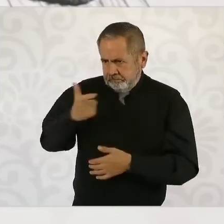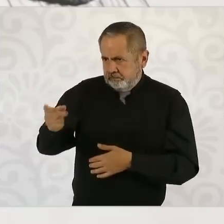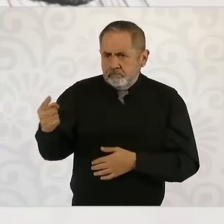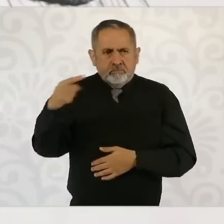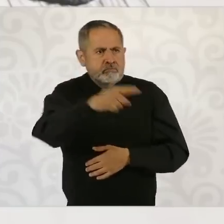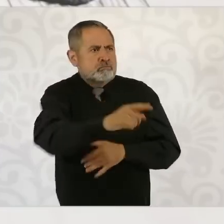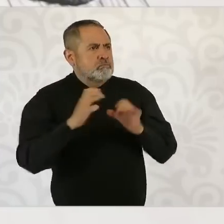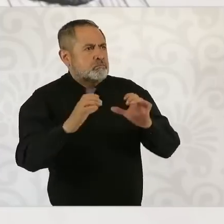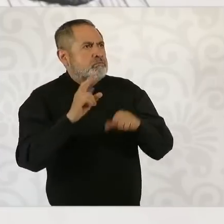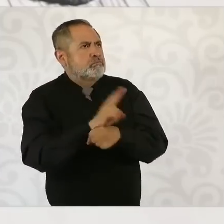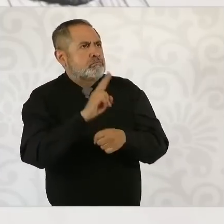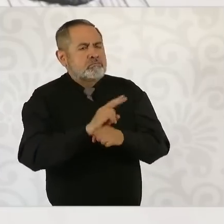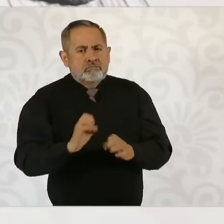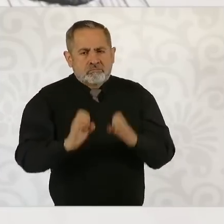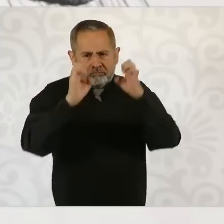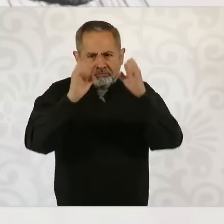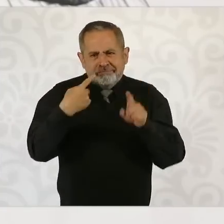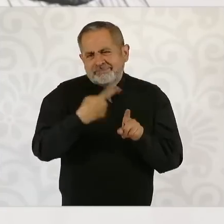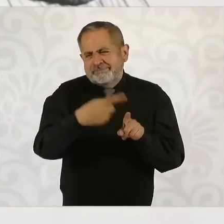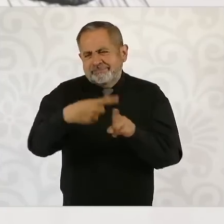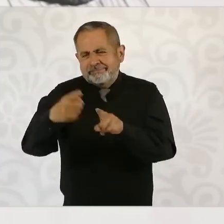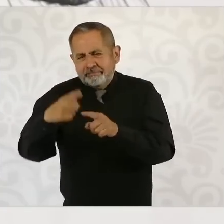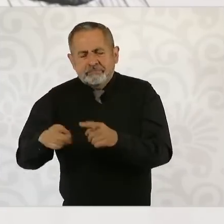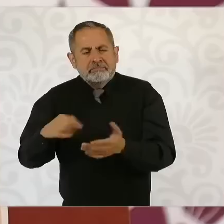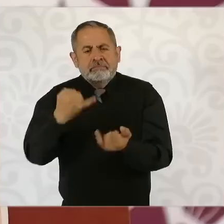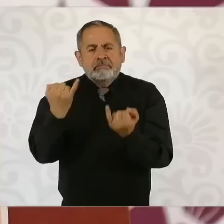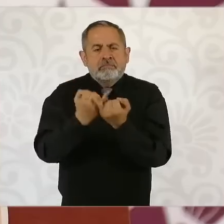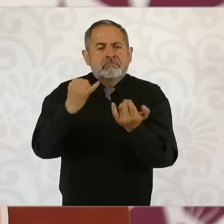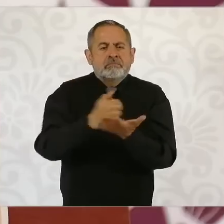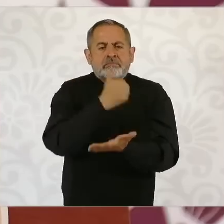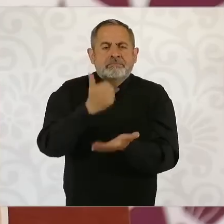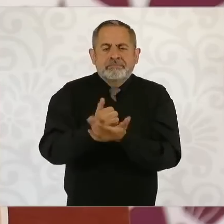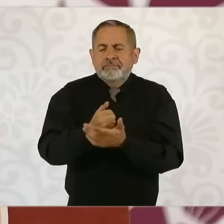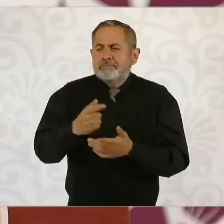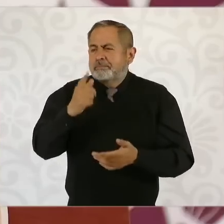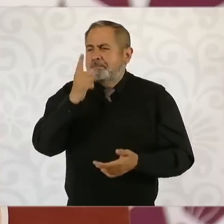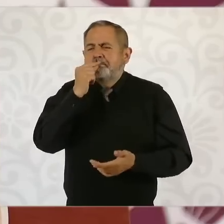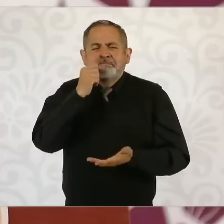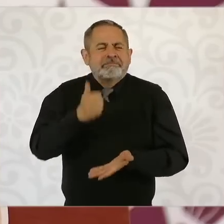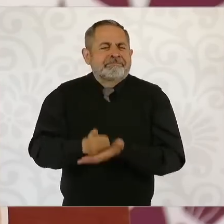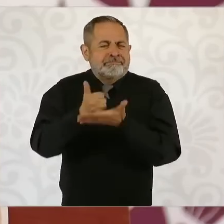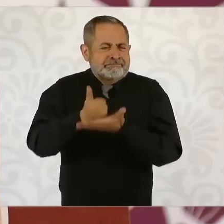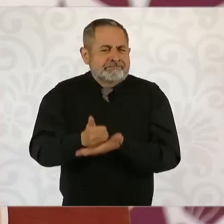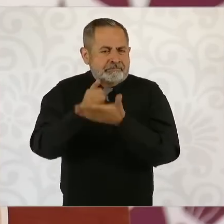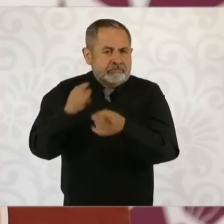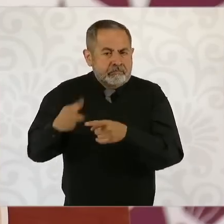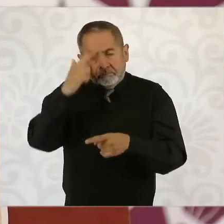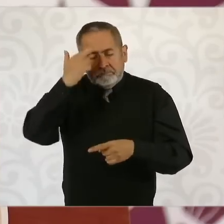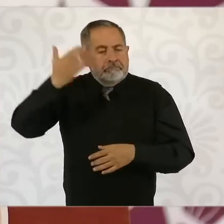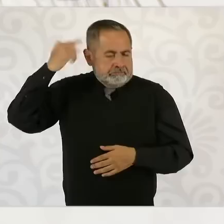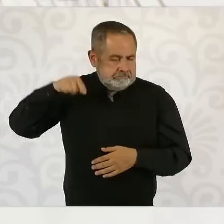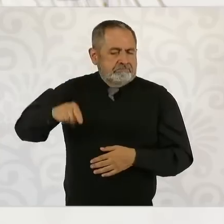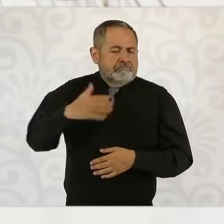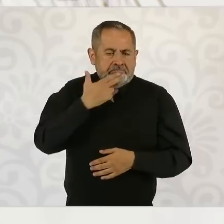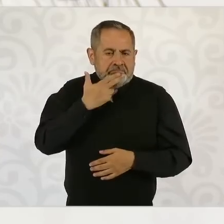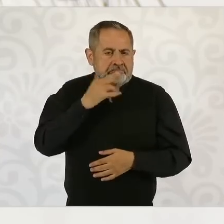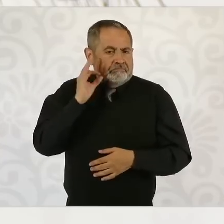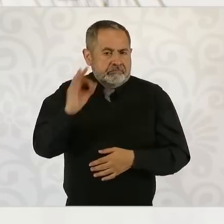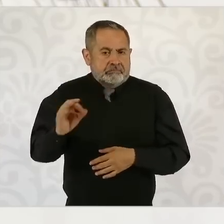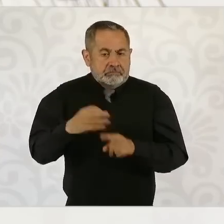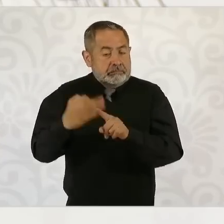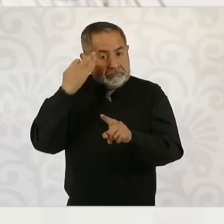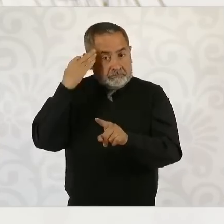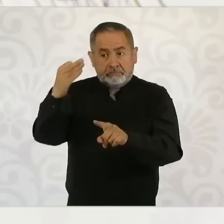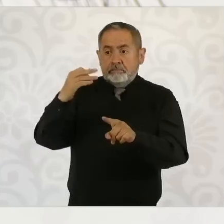para muchas otras cosas, como en la ciudad la policía auxiliar, etcétera, que se fortaleció mucho también en el periodo del